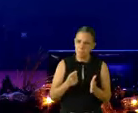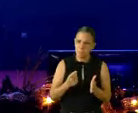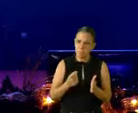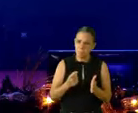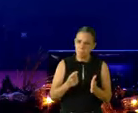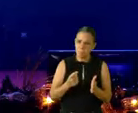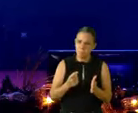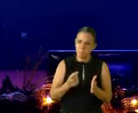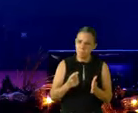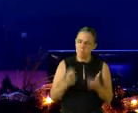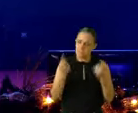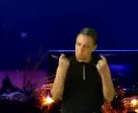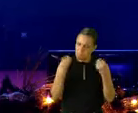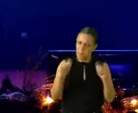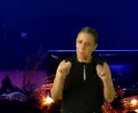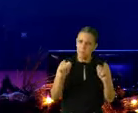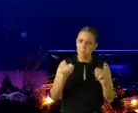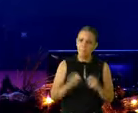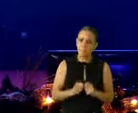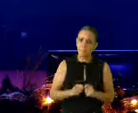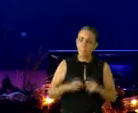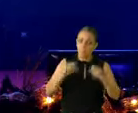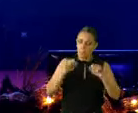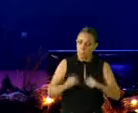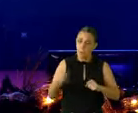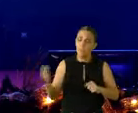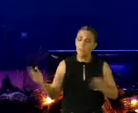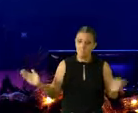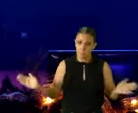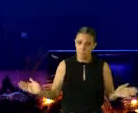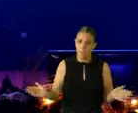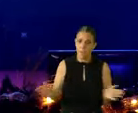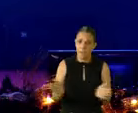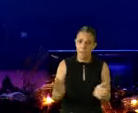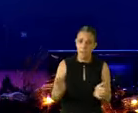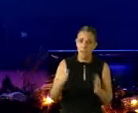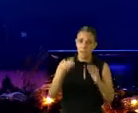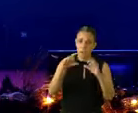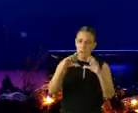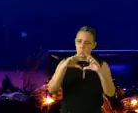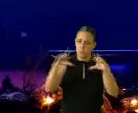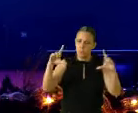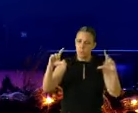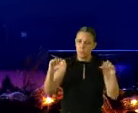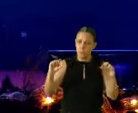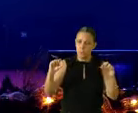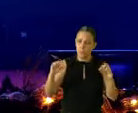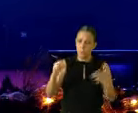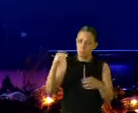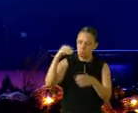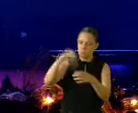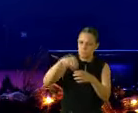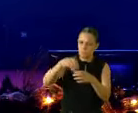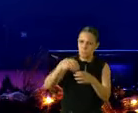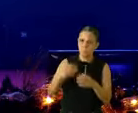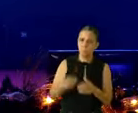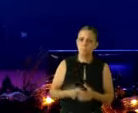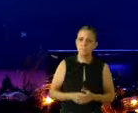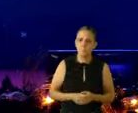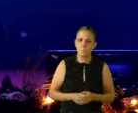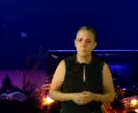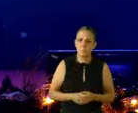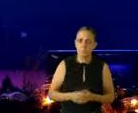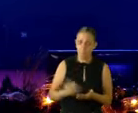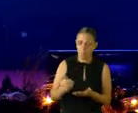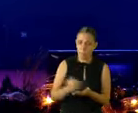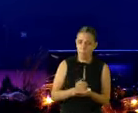esa ofrenda especial. Puede traerla en un sobre también y exponer así que su ofrenda especial de acción de gracia, y ahí cuando llegue el momento de